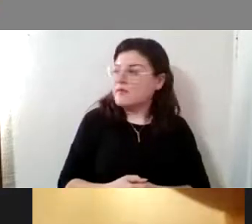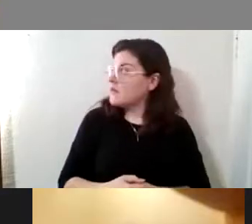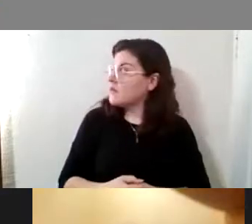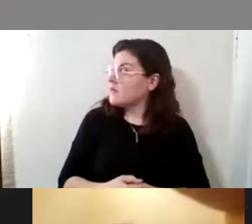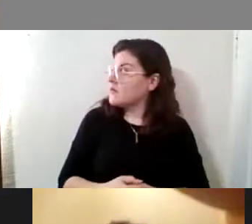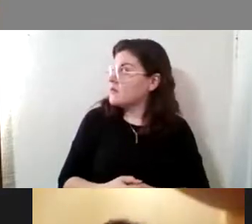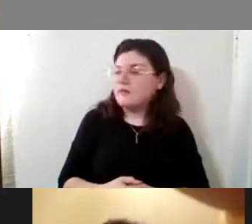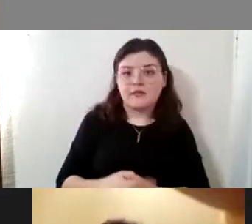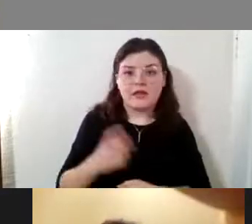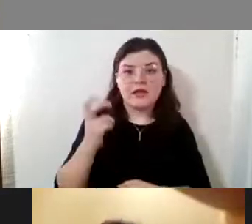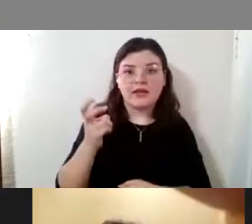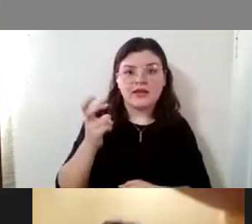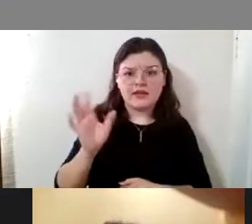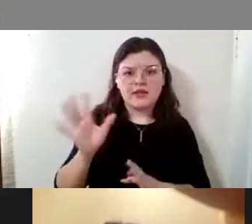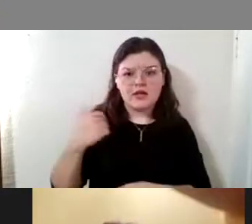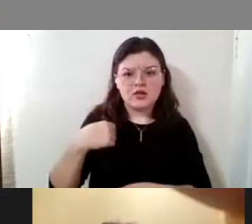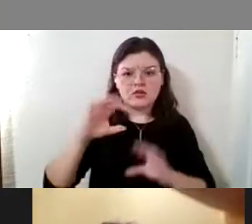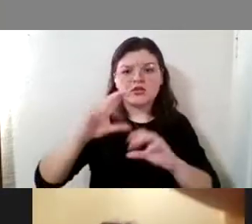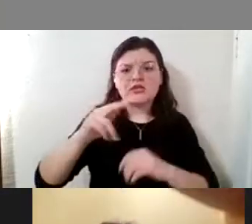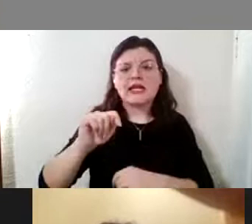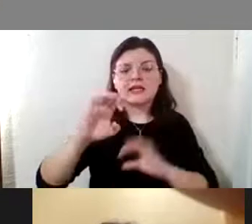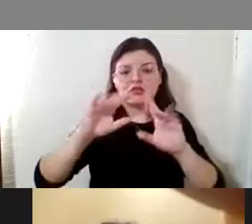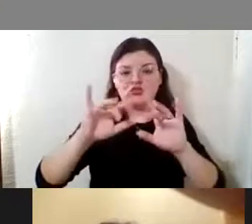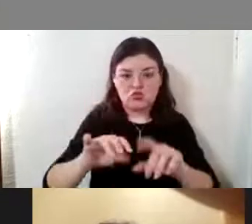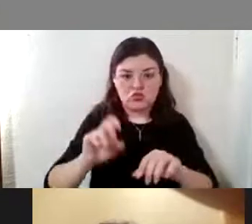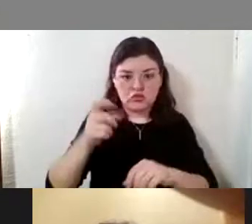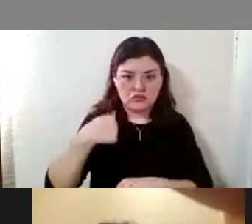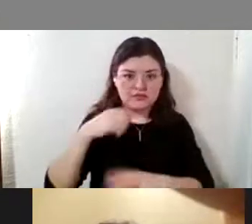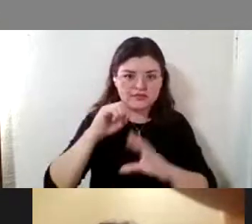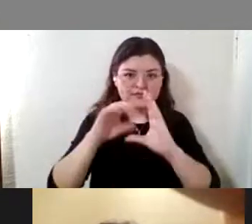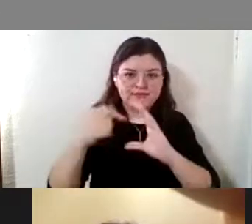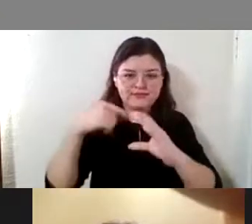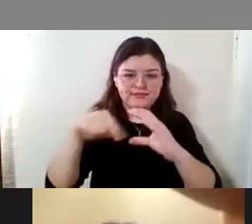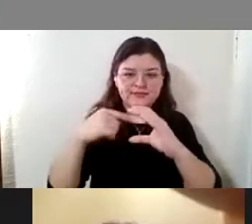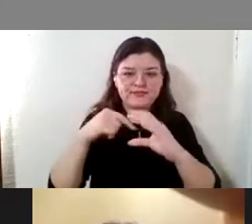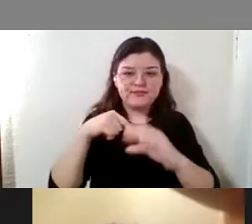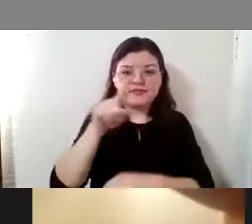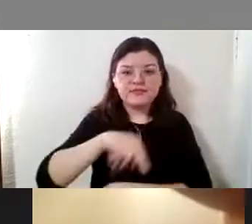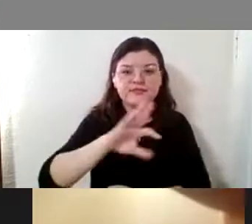Aquí se los pongo en el correo de todos modos para que puedan tenerlo.